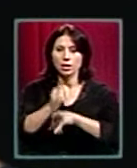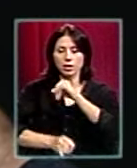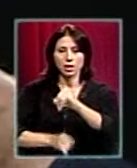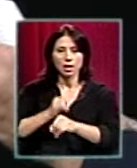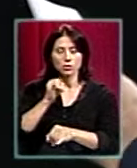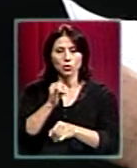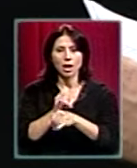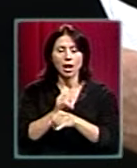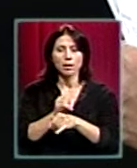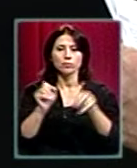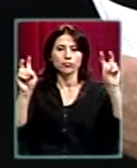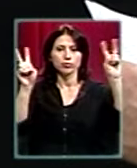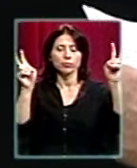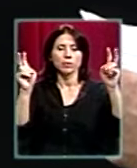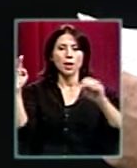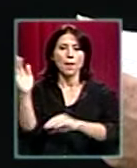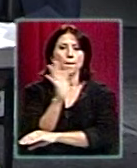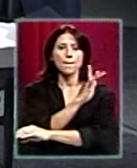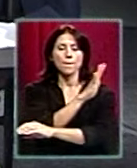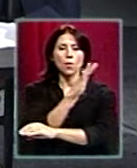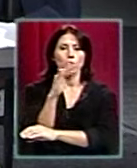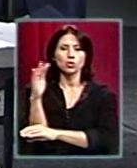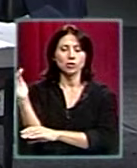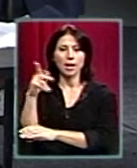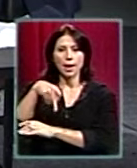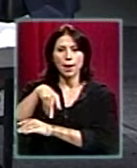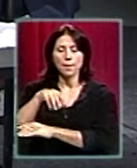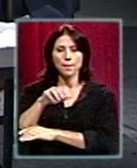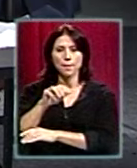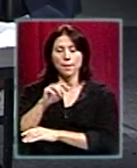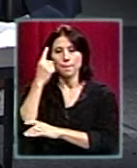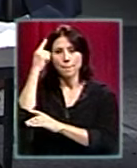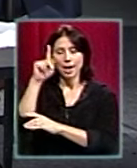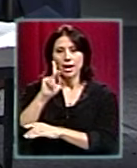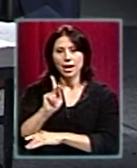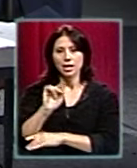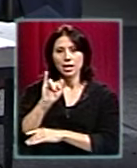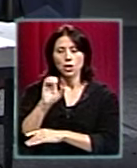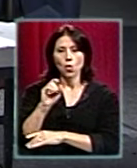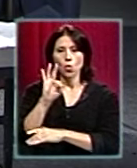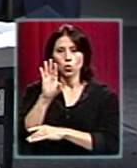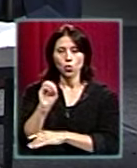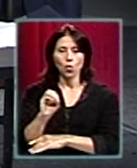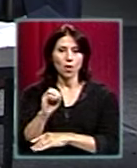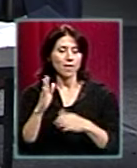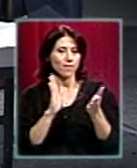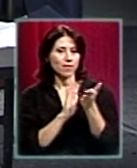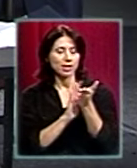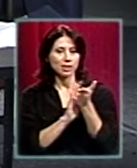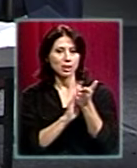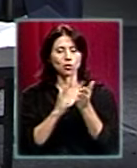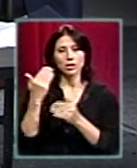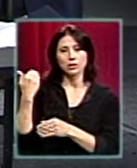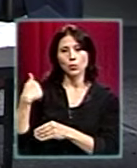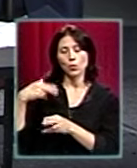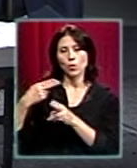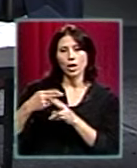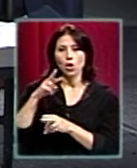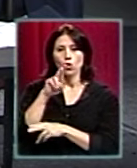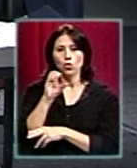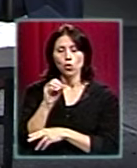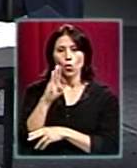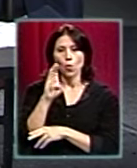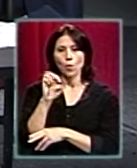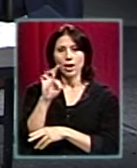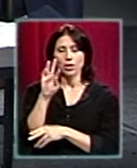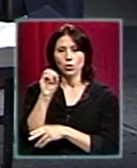internacional Bosque para Kioto. Felicitaciones, por cierto, don Roberto. Don Roberto Dobles, y